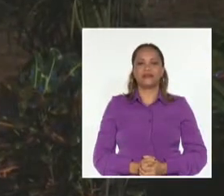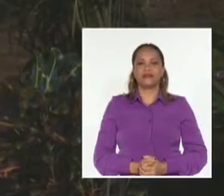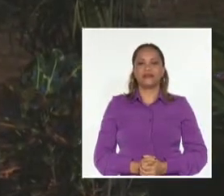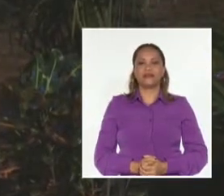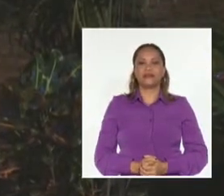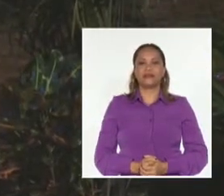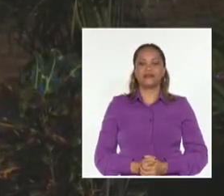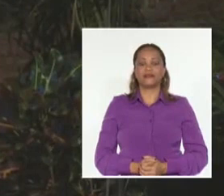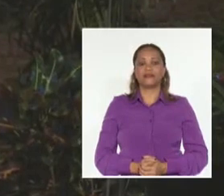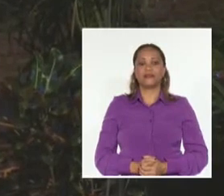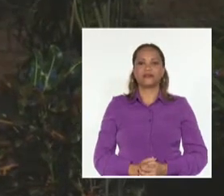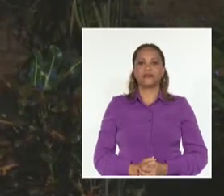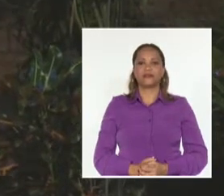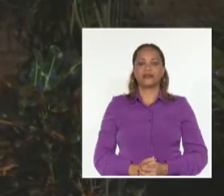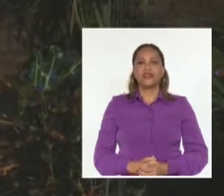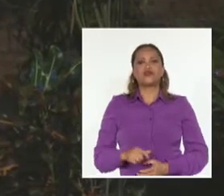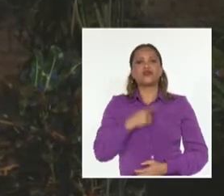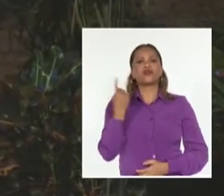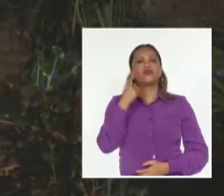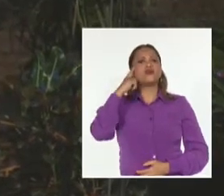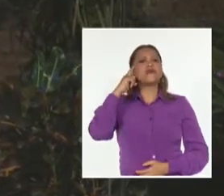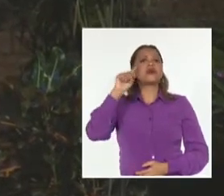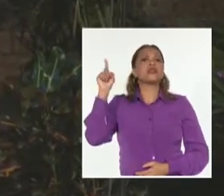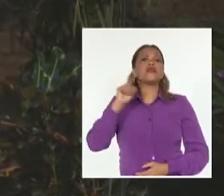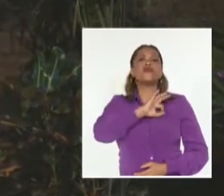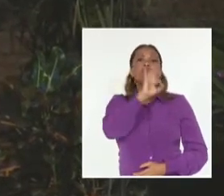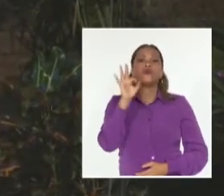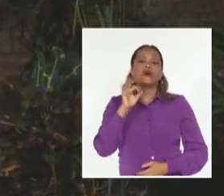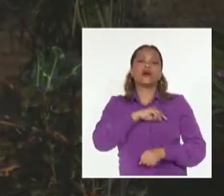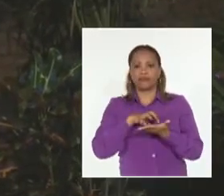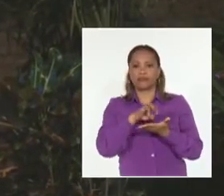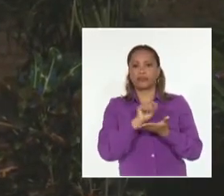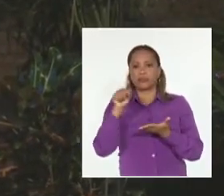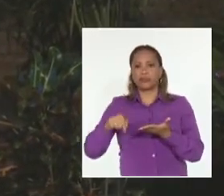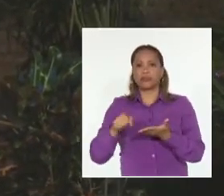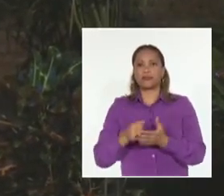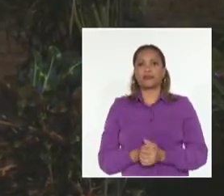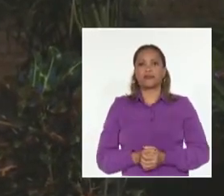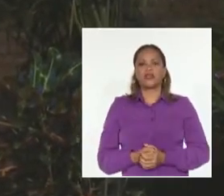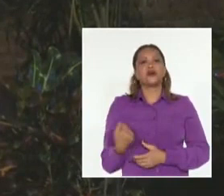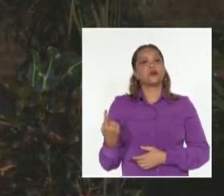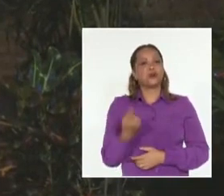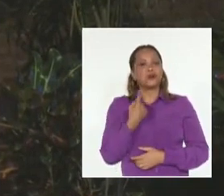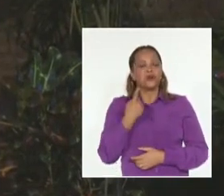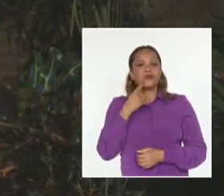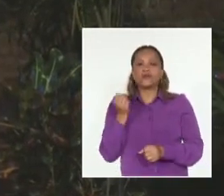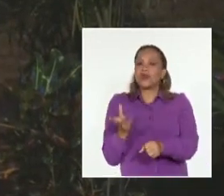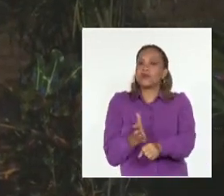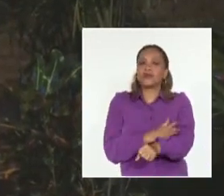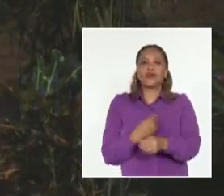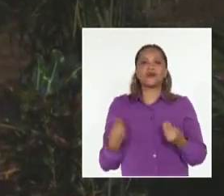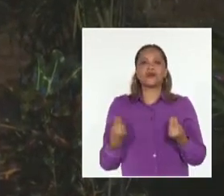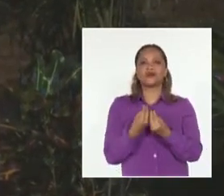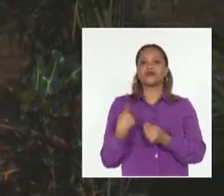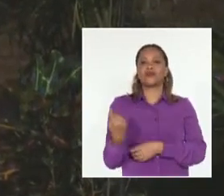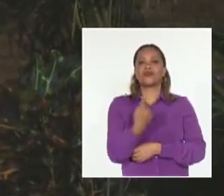Pero lo que no podíamos imaginar que en las últimas horas que vamos a estar hoy en Nueva York y vamos a estar viviendo las emociones con ustedes en este